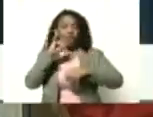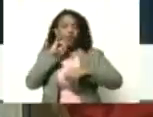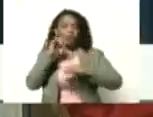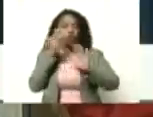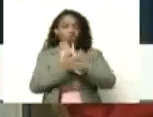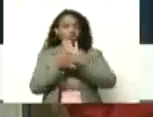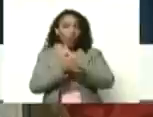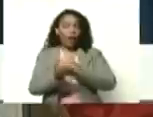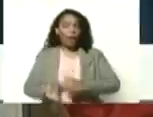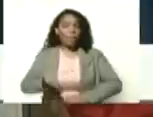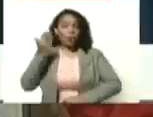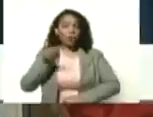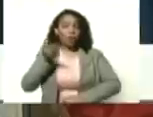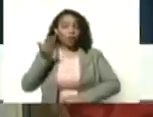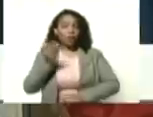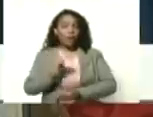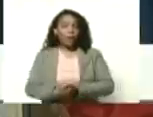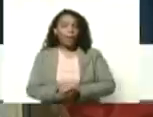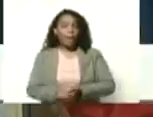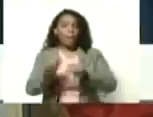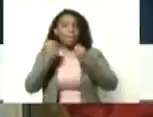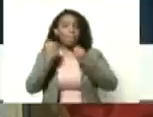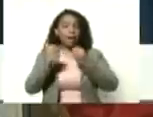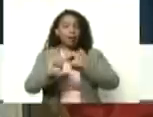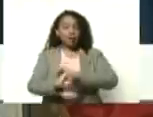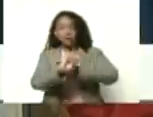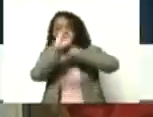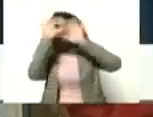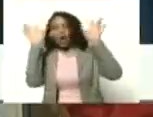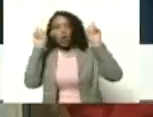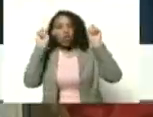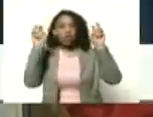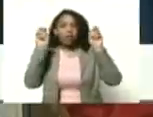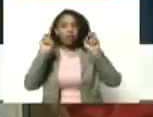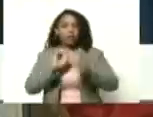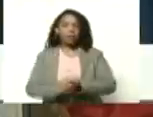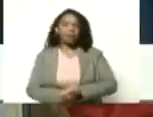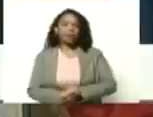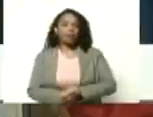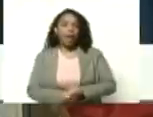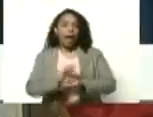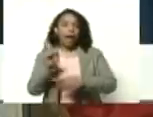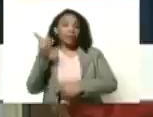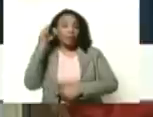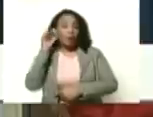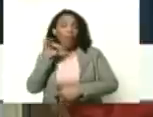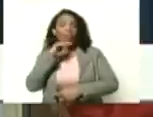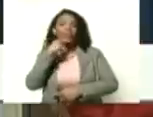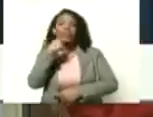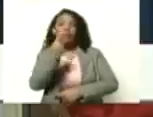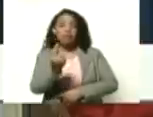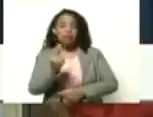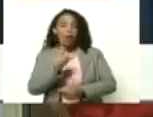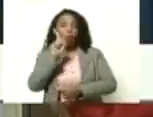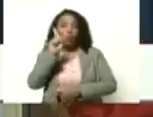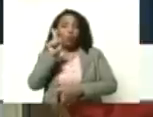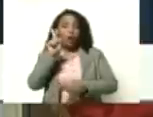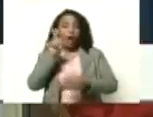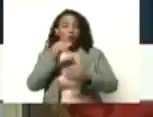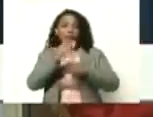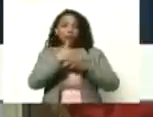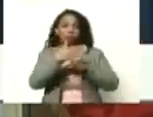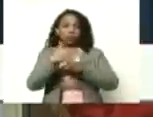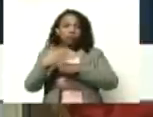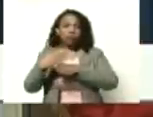valiosa para esclarecer los hechos esta ciudad no reporta una relación de